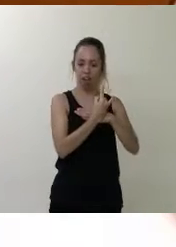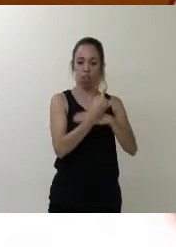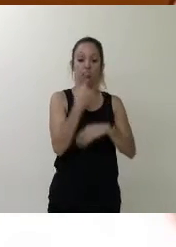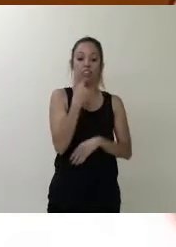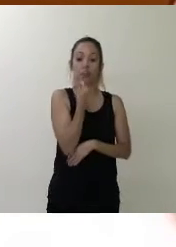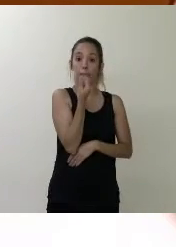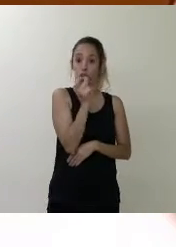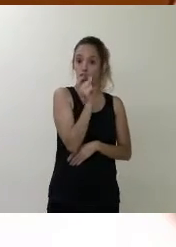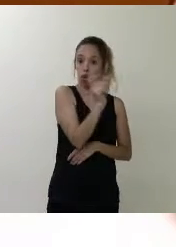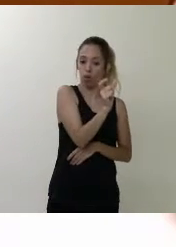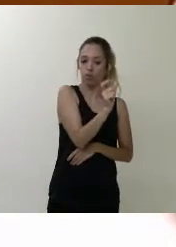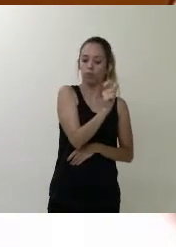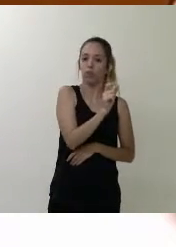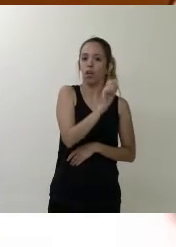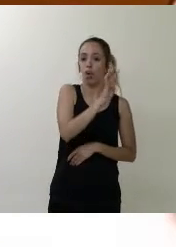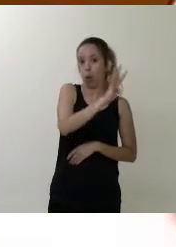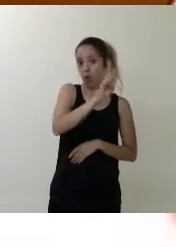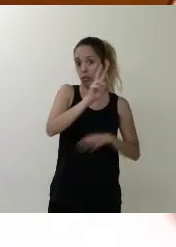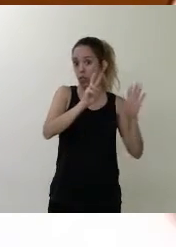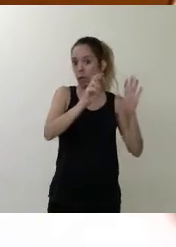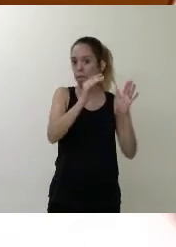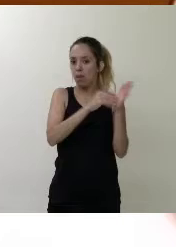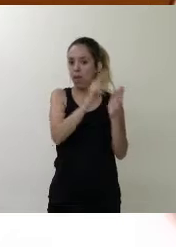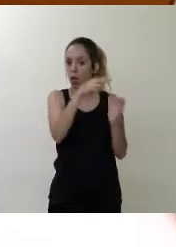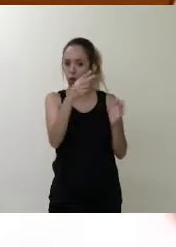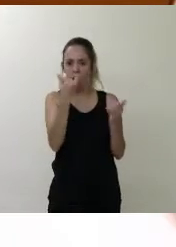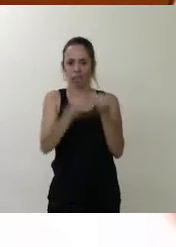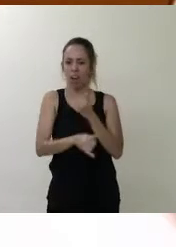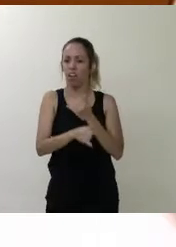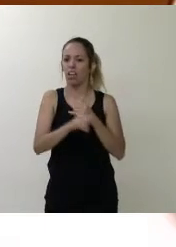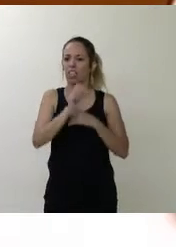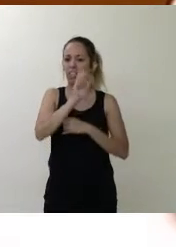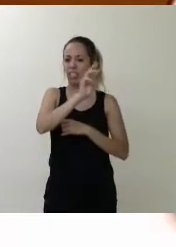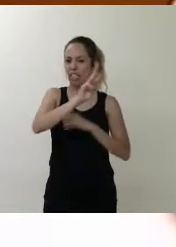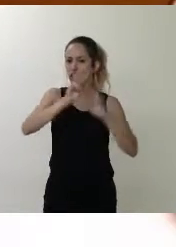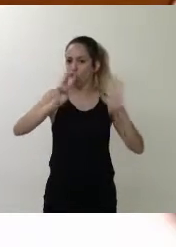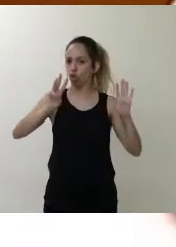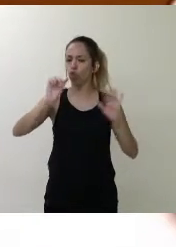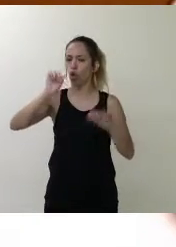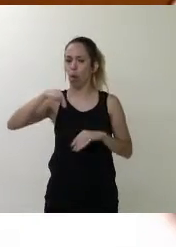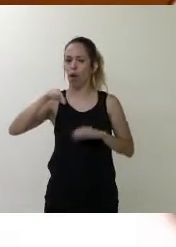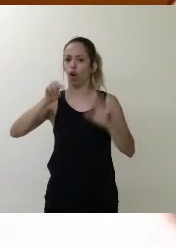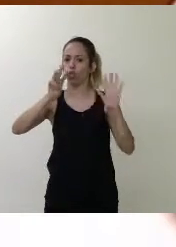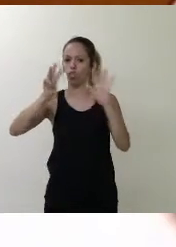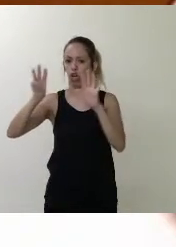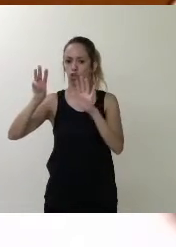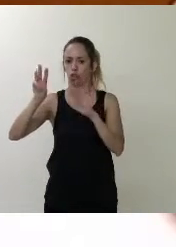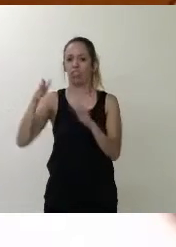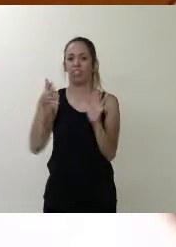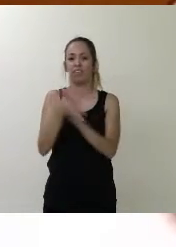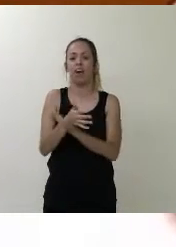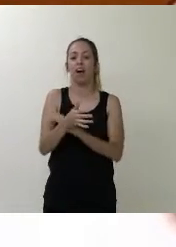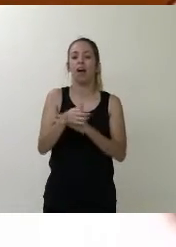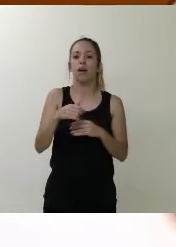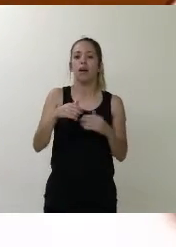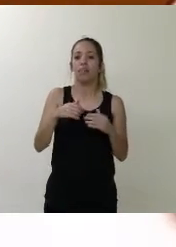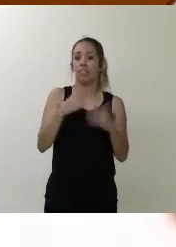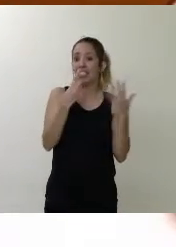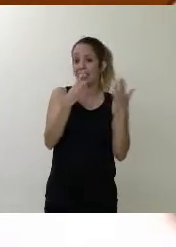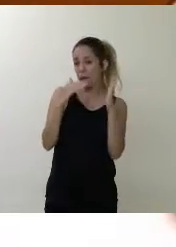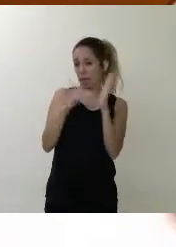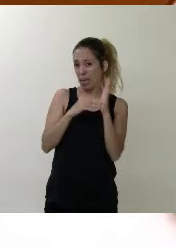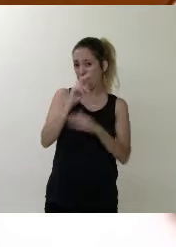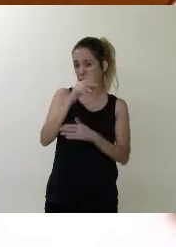que tiene que ser ejecutada es de 38 millones de euros, 38,900.000 euros, más de 6.000 millones de euros, que es